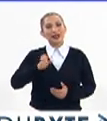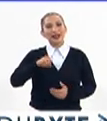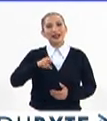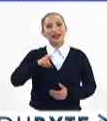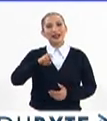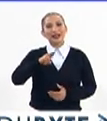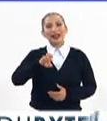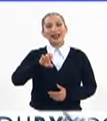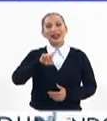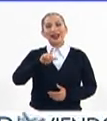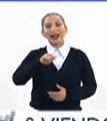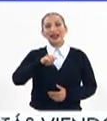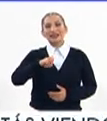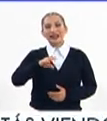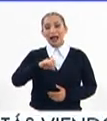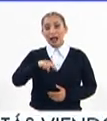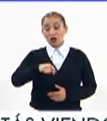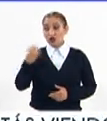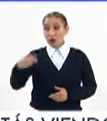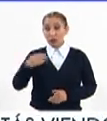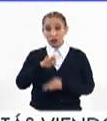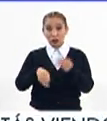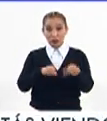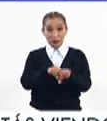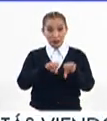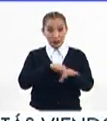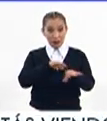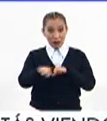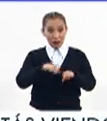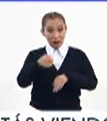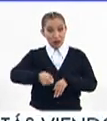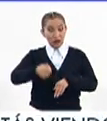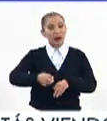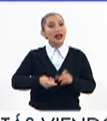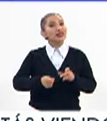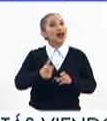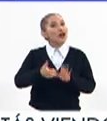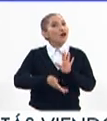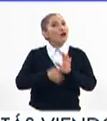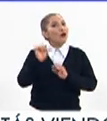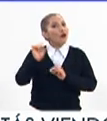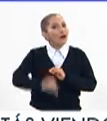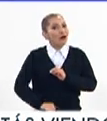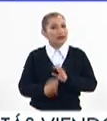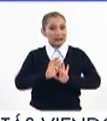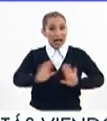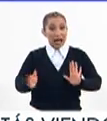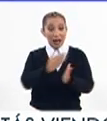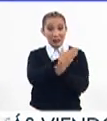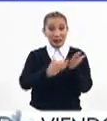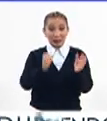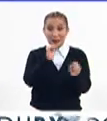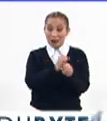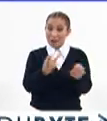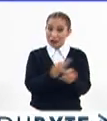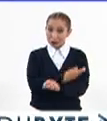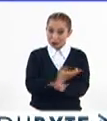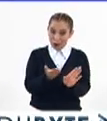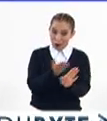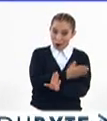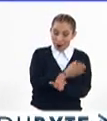Enrique Lascano y les saludo como siempre en nombre de todos mis compañeros de este equipo de trabajo. ¿Cómo le fue? Pues ya pasando la mitad de semana,